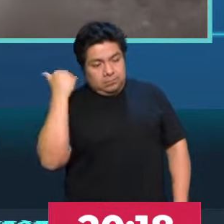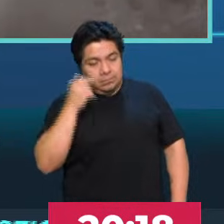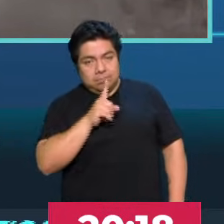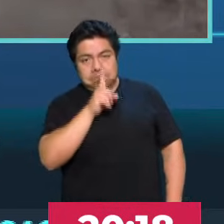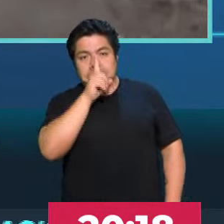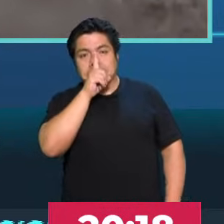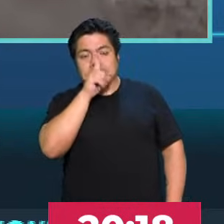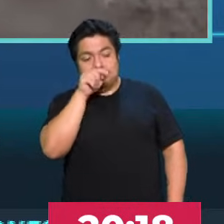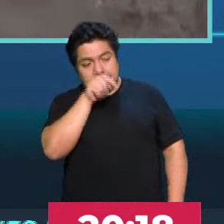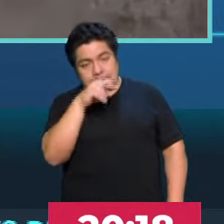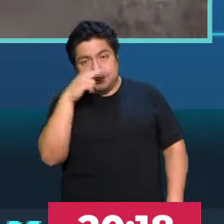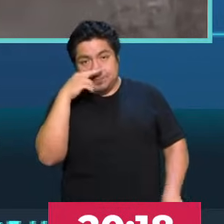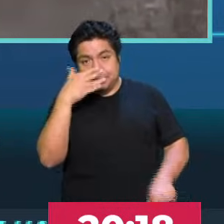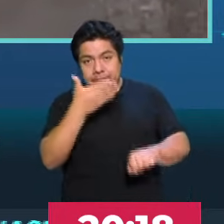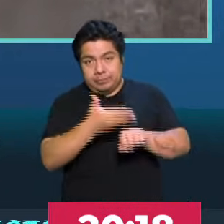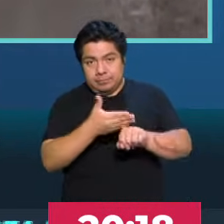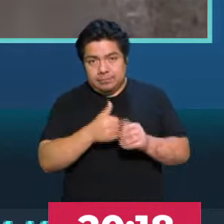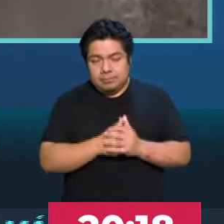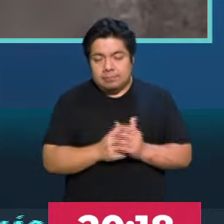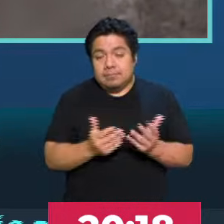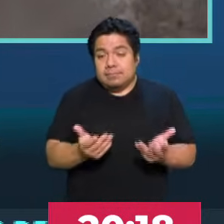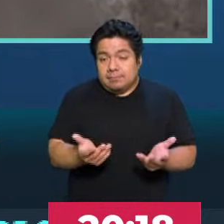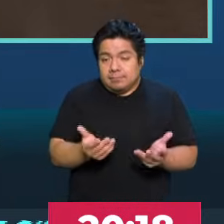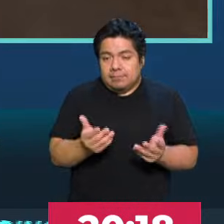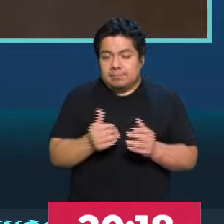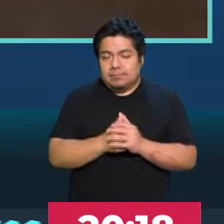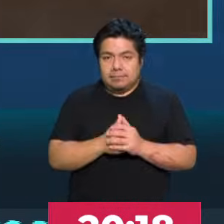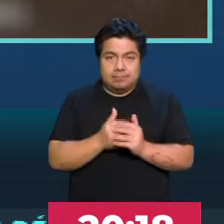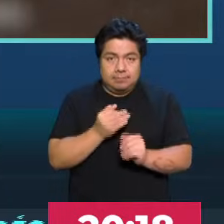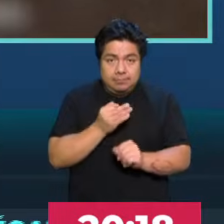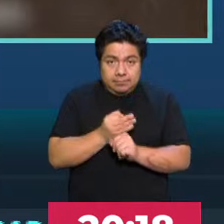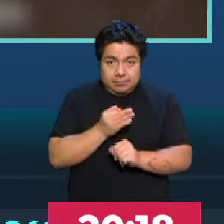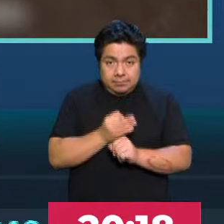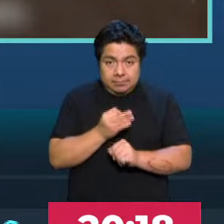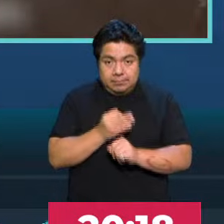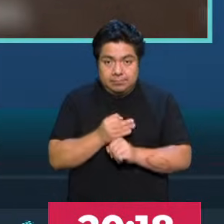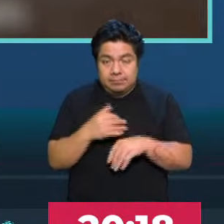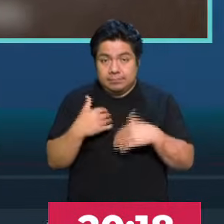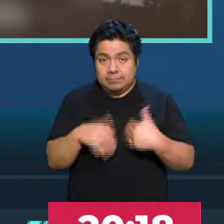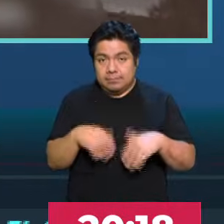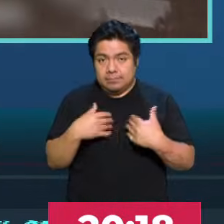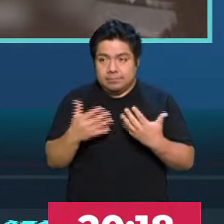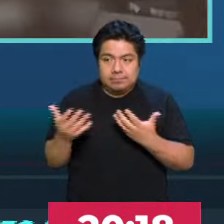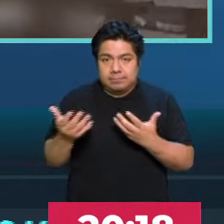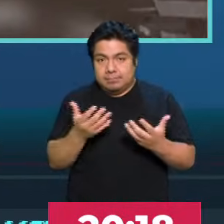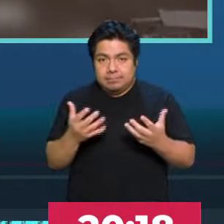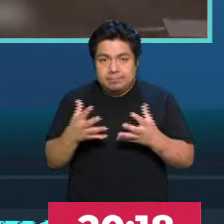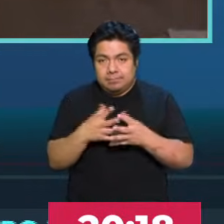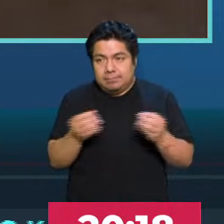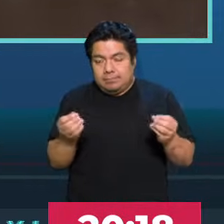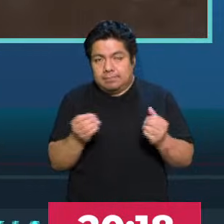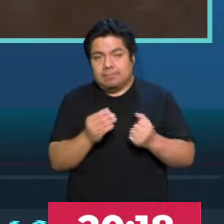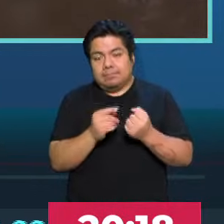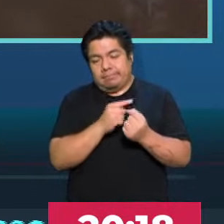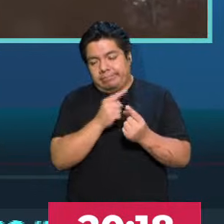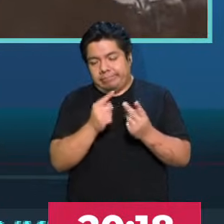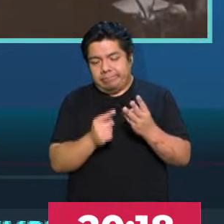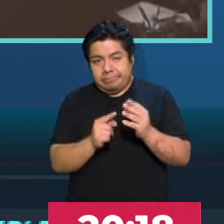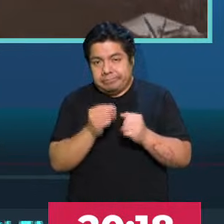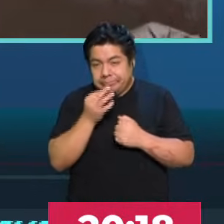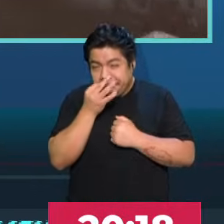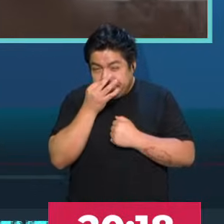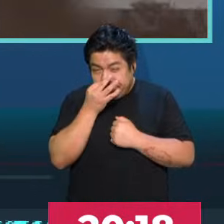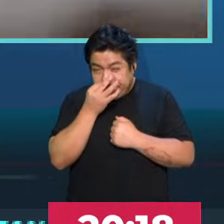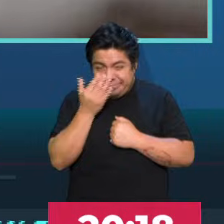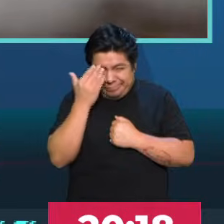tiene responsabilidad. Y ocurre en un momento en el que la nota se nos pierde porque estamos a nada